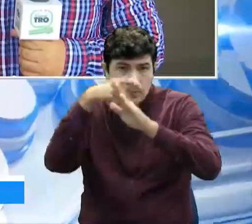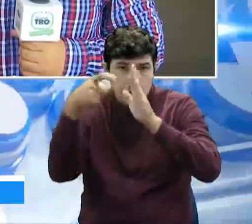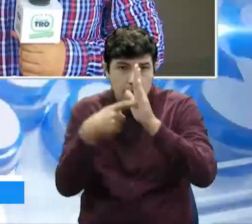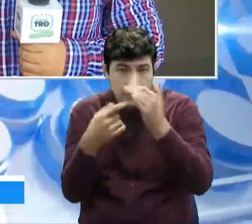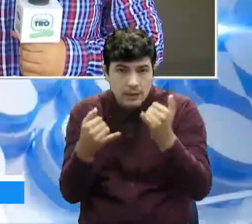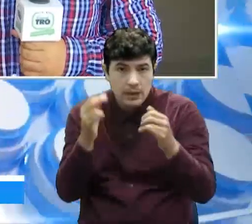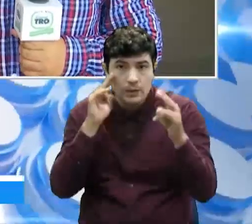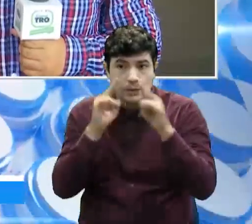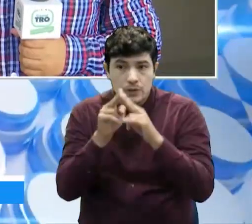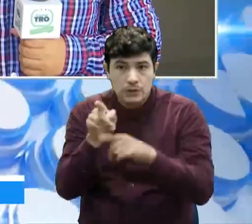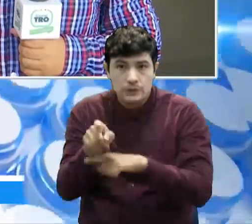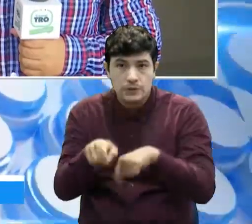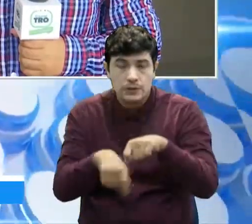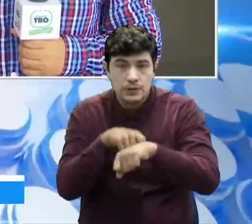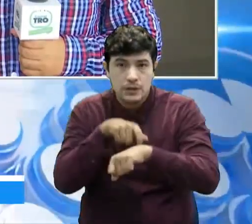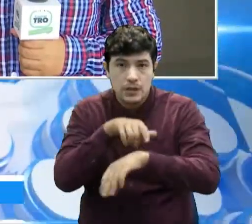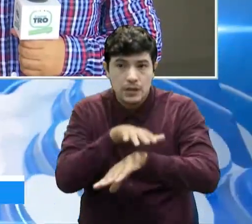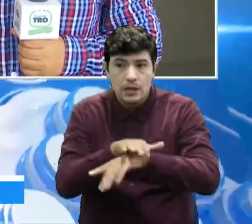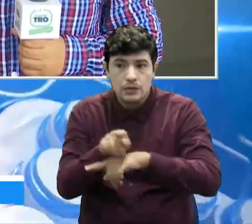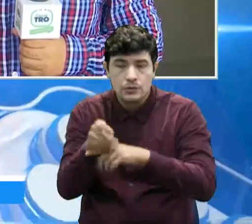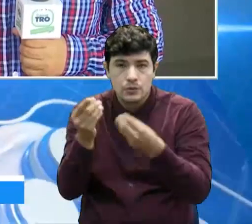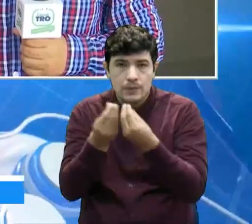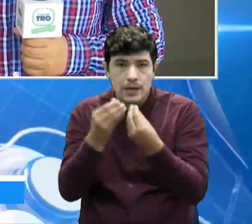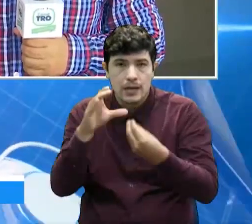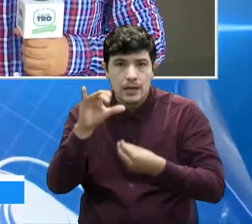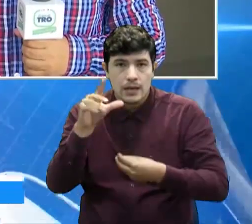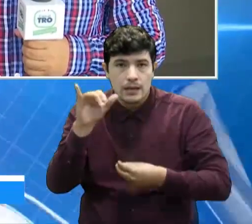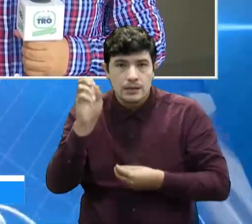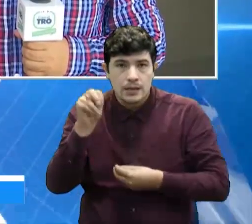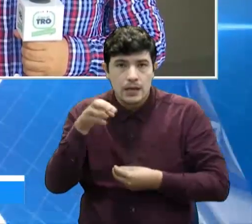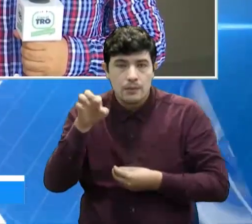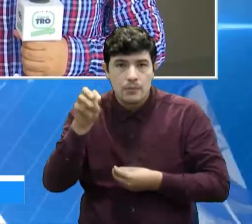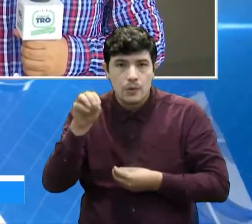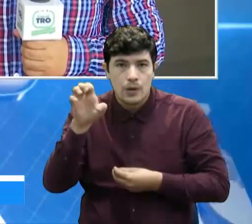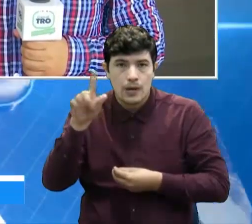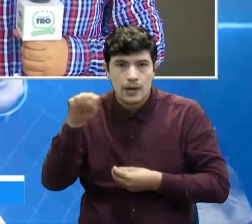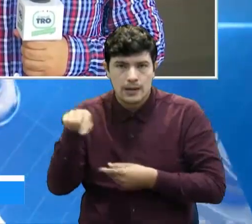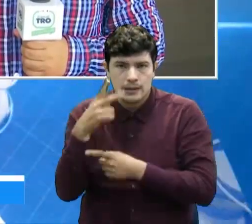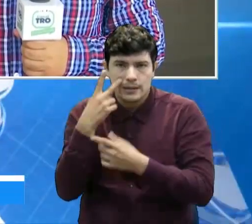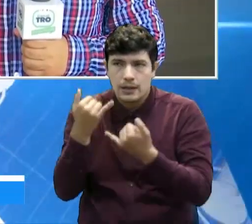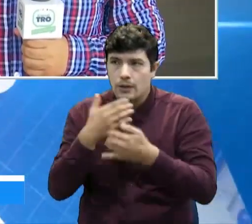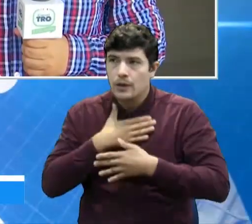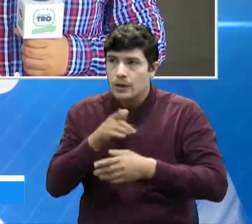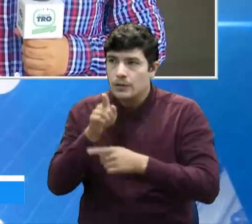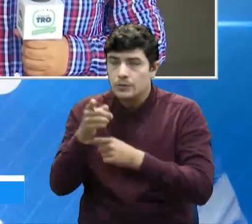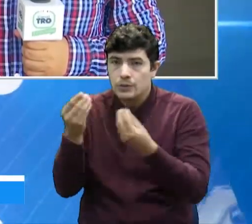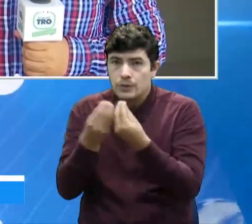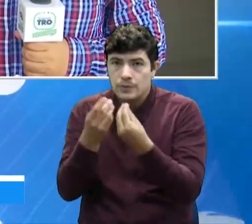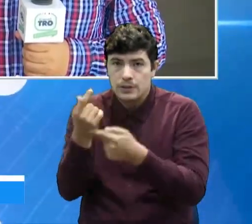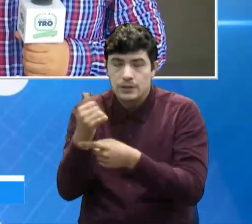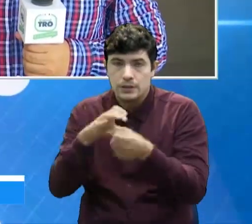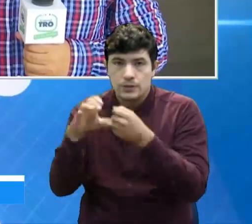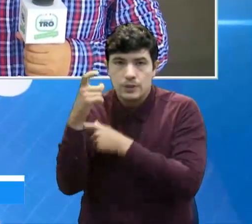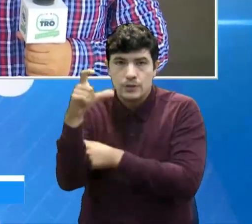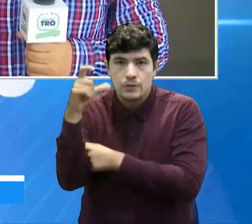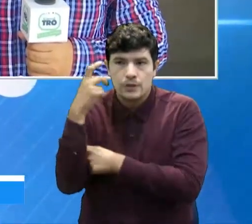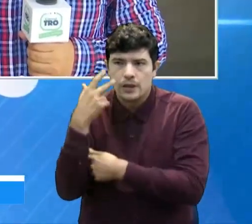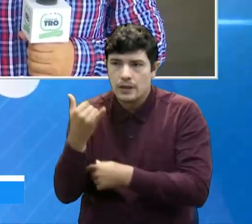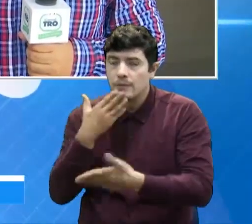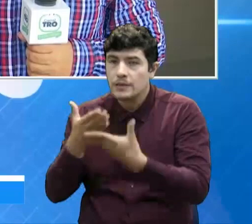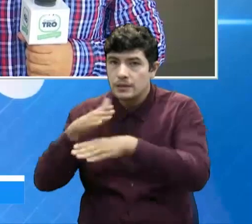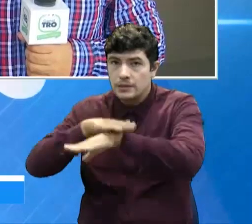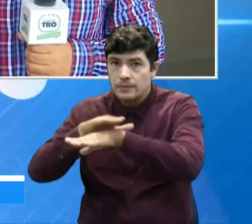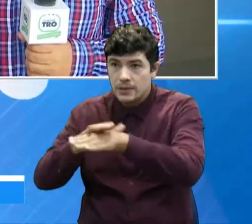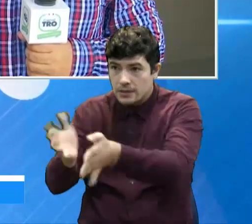a esta hora de la tarde el periodista Cristian Morales, a quien saludamos nuevamente, y se encuentra en el comando de la Policía Metropolitana de Cúcuta. Cristian, buenas